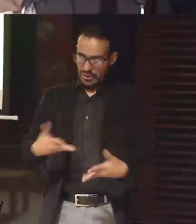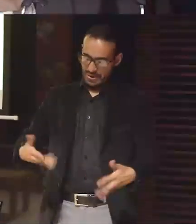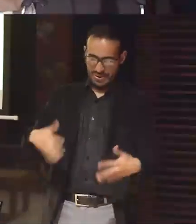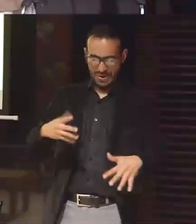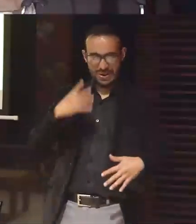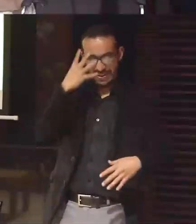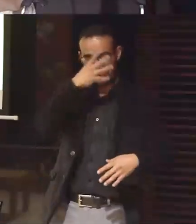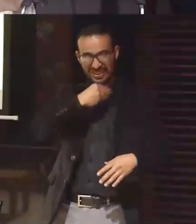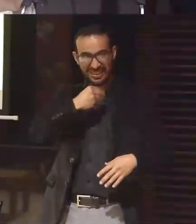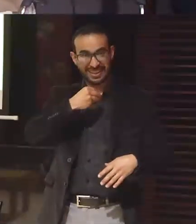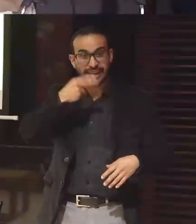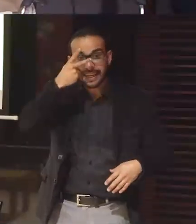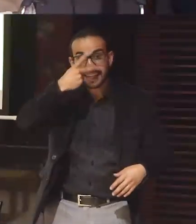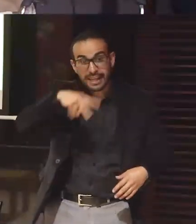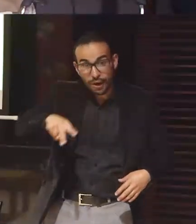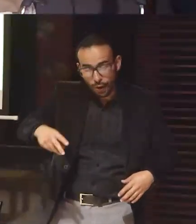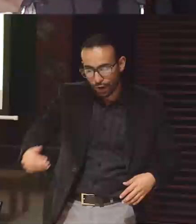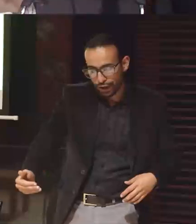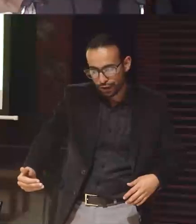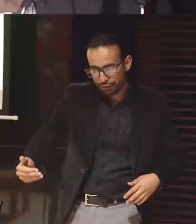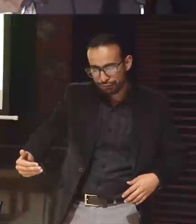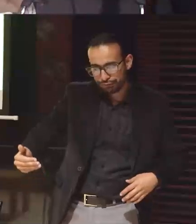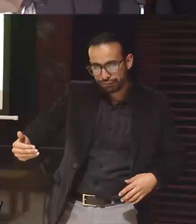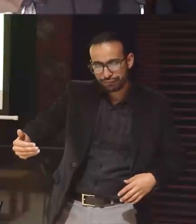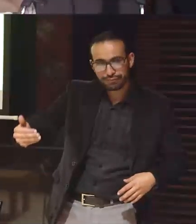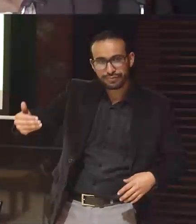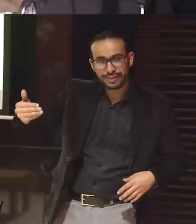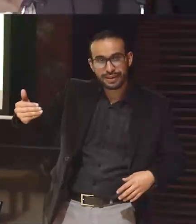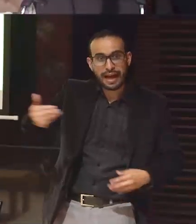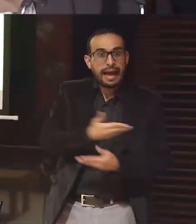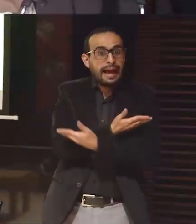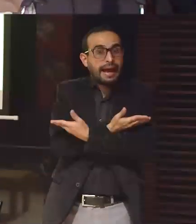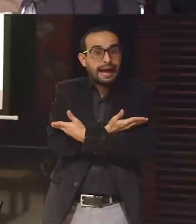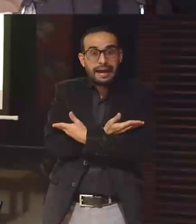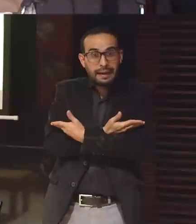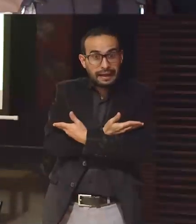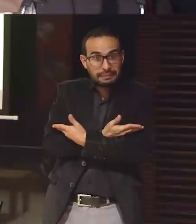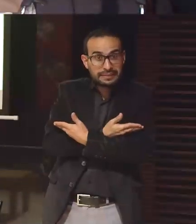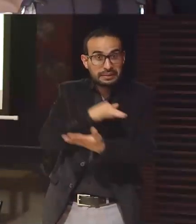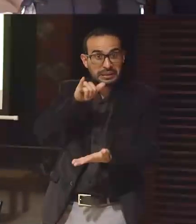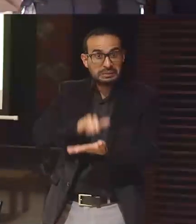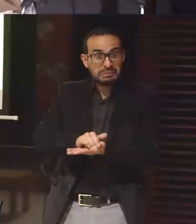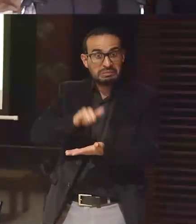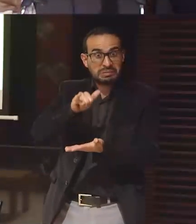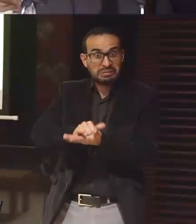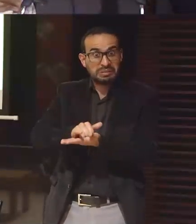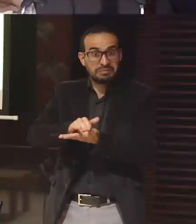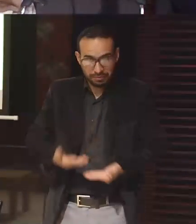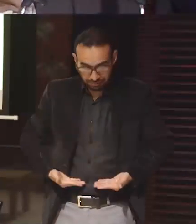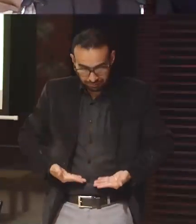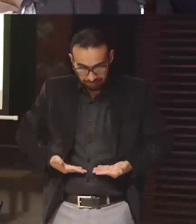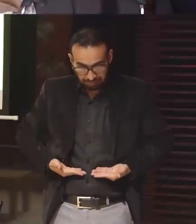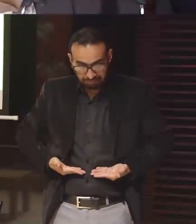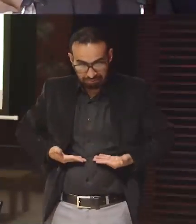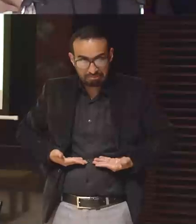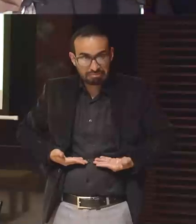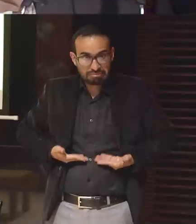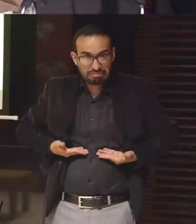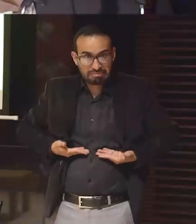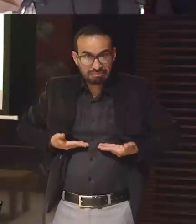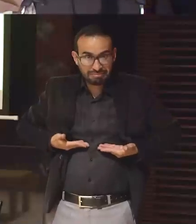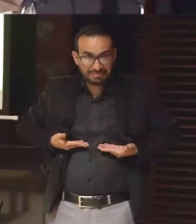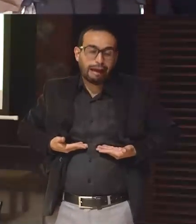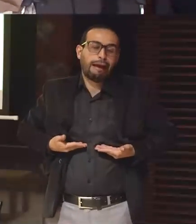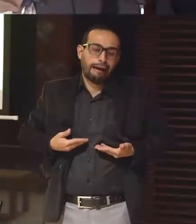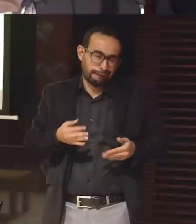camiseta. Y su hijo creció y no le cambiaron la talla a la camiseta. Entonces, pues la camiseta era buenísima, pero le quedó apretada, ¿sí? Eso fue un poco lo que le